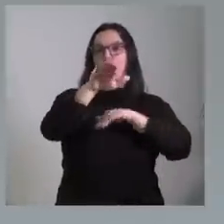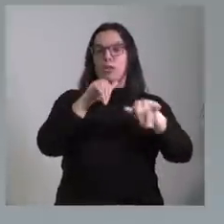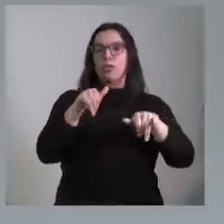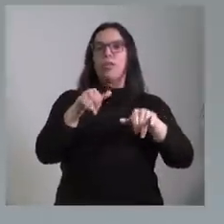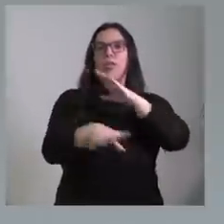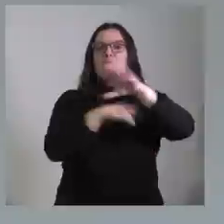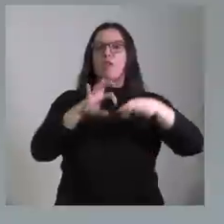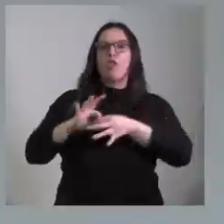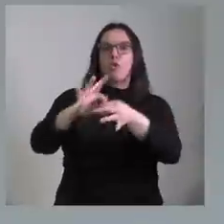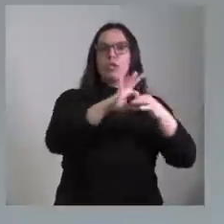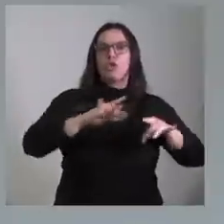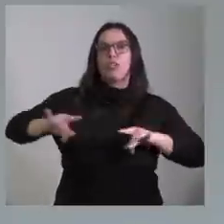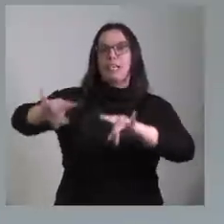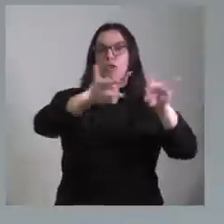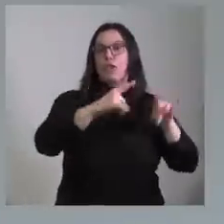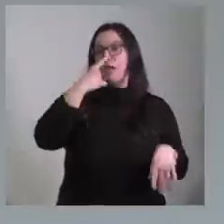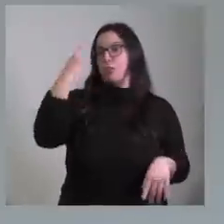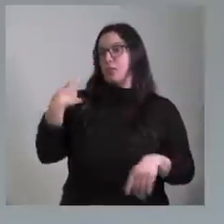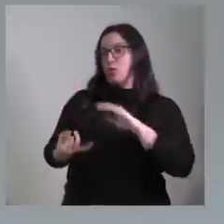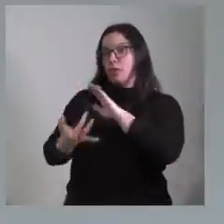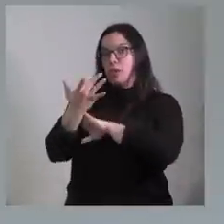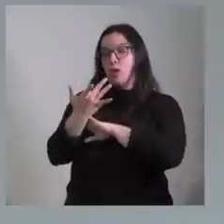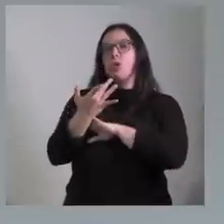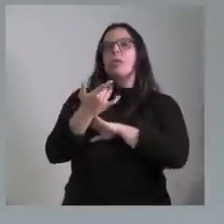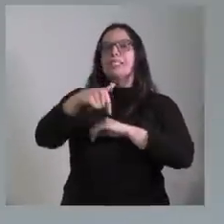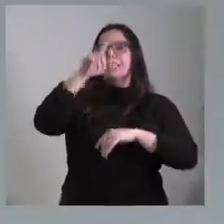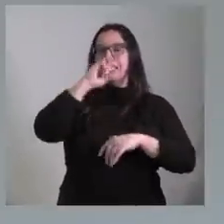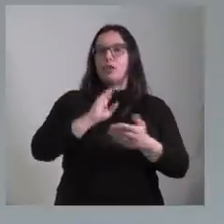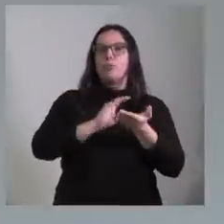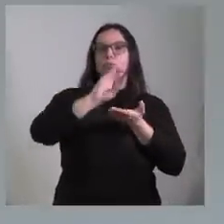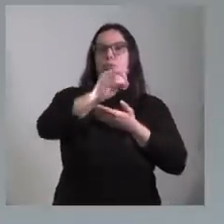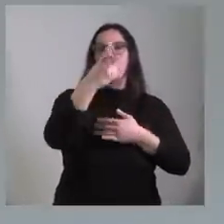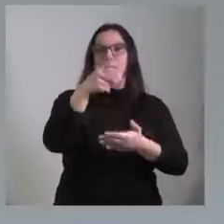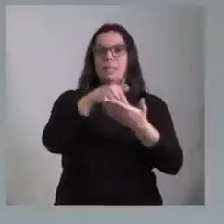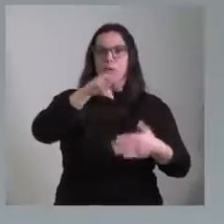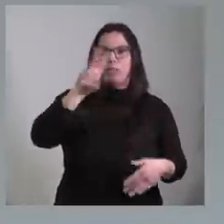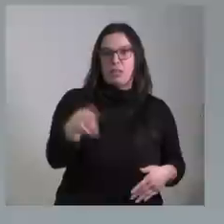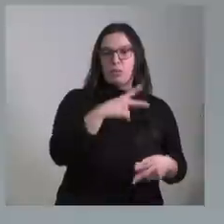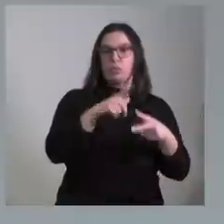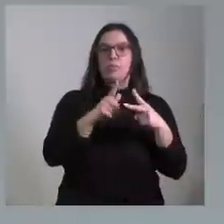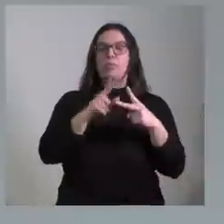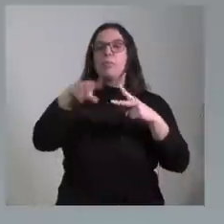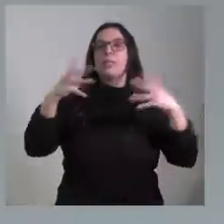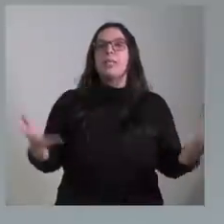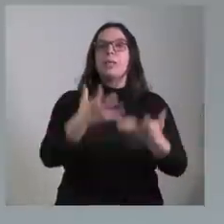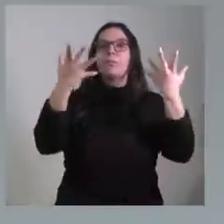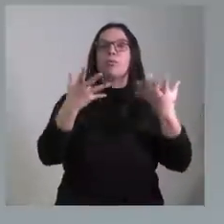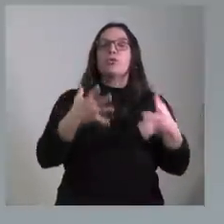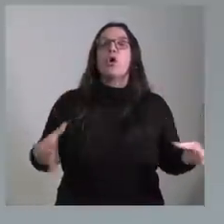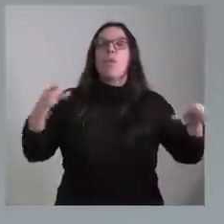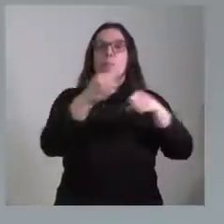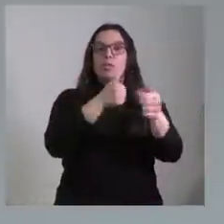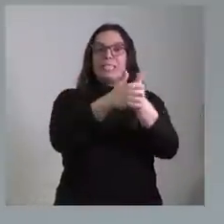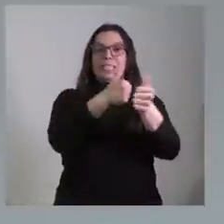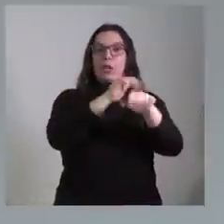cohesión territorial que se creó el año pasado y que se dotará para este ejercicio con 20 millones de euros el impulso de la bolsa de secretarios de los